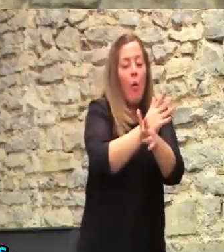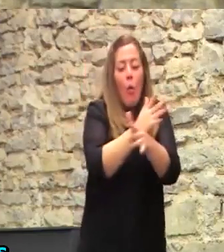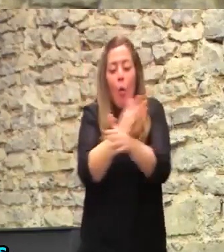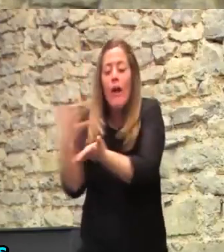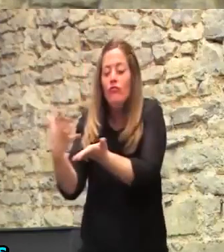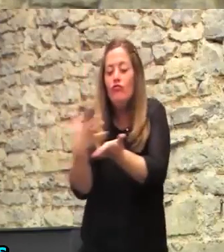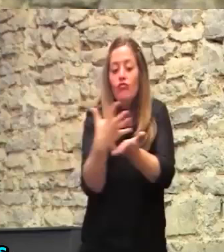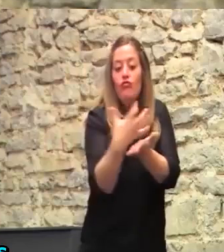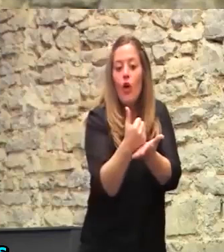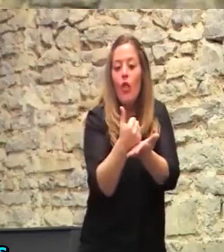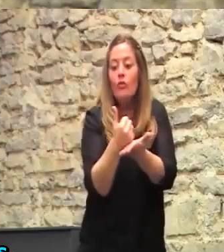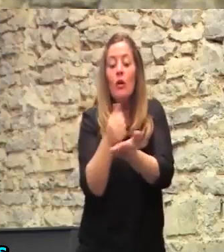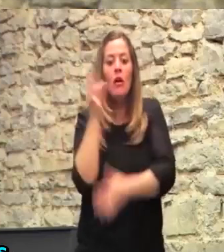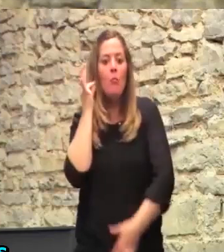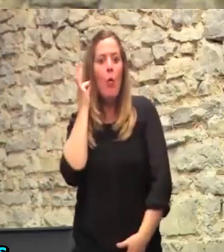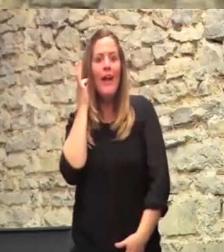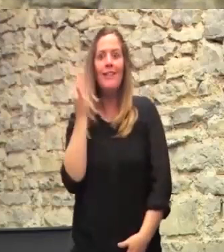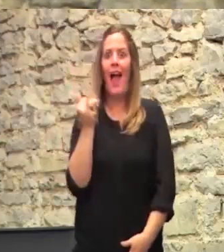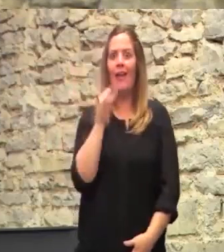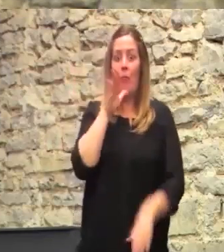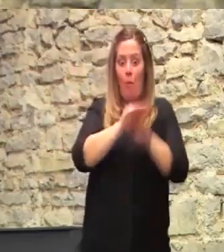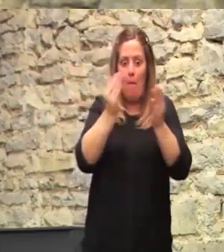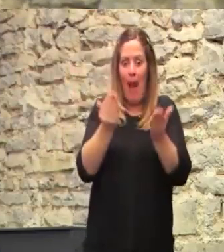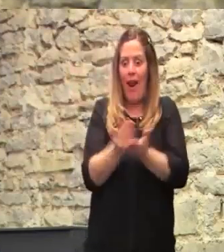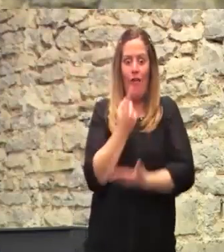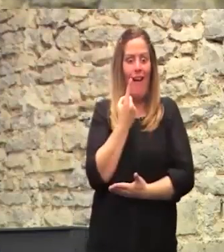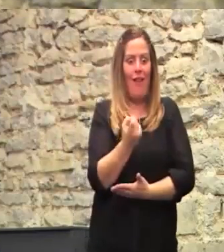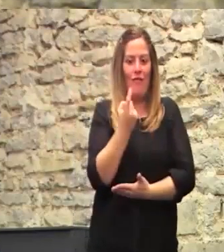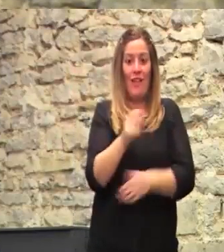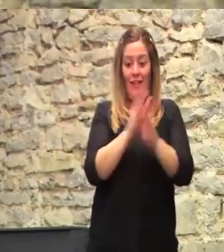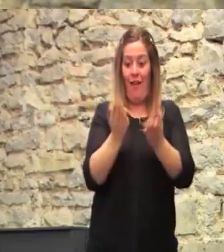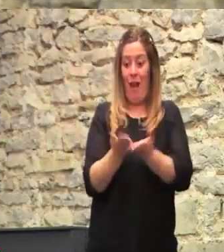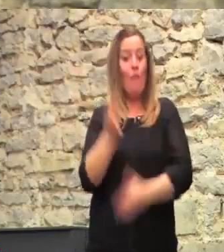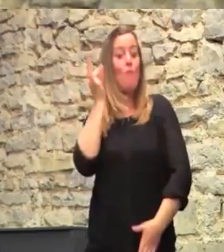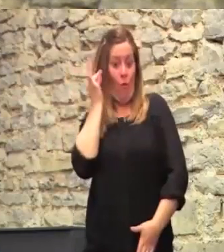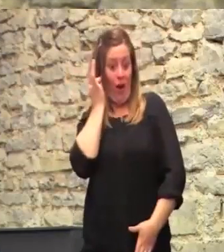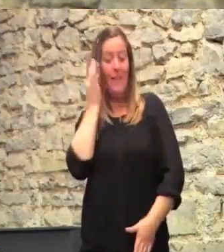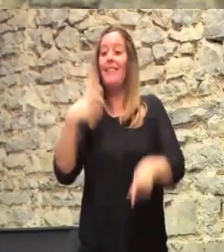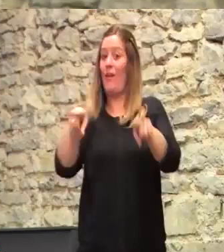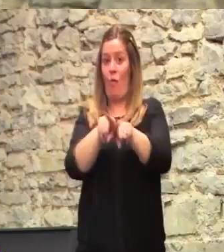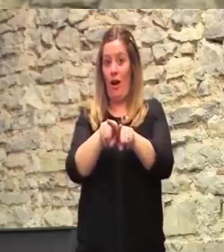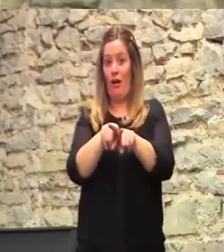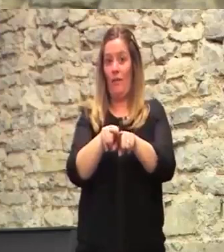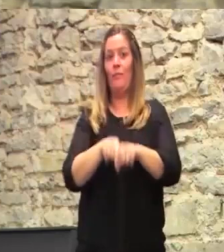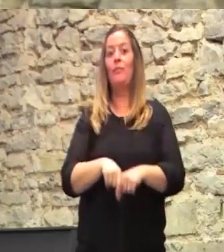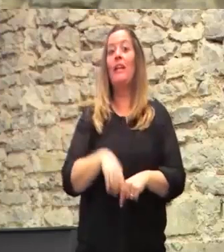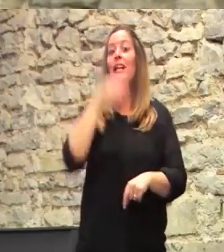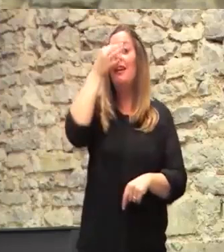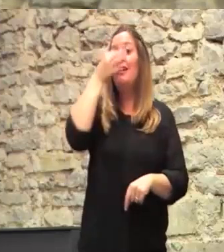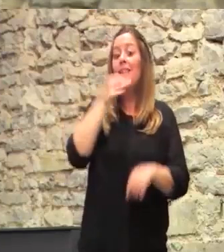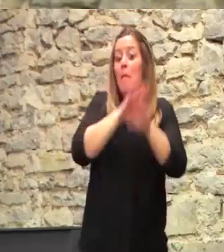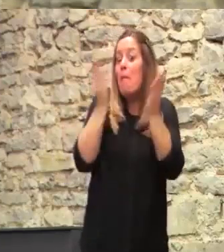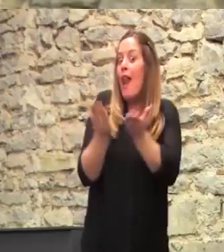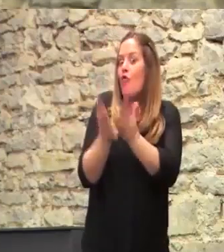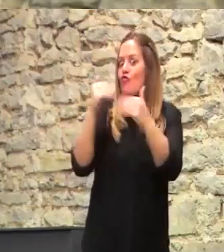es el único que está en todas las jugadas los jugadores pero el balón está en todas las jugadas sin él no se puede